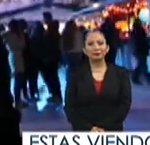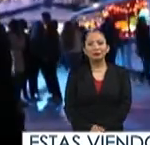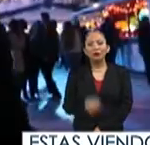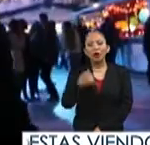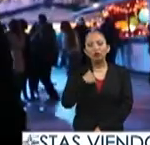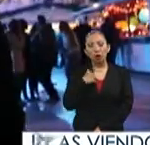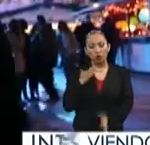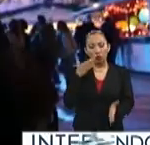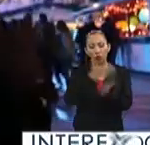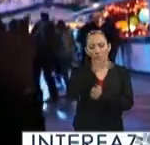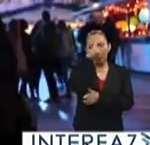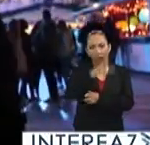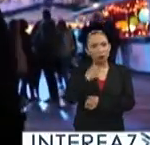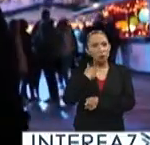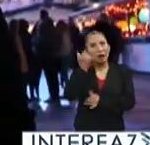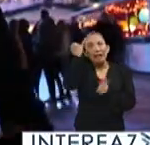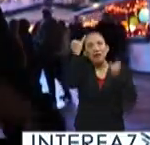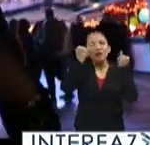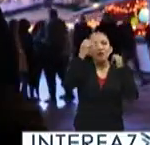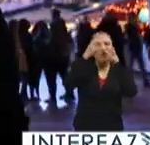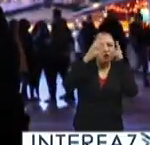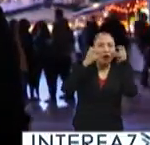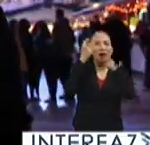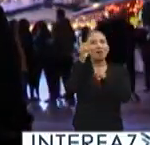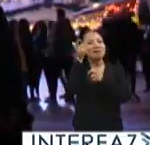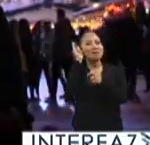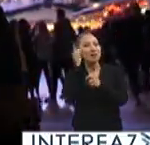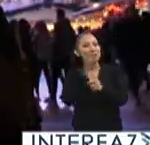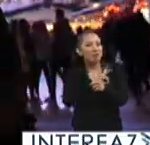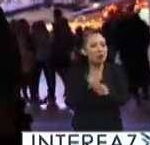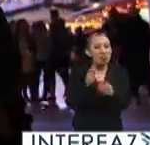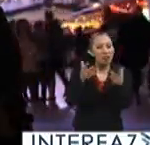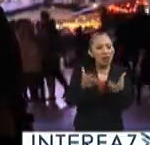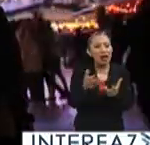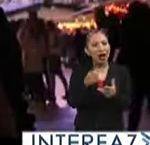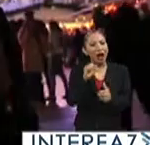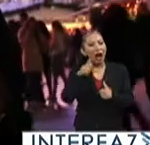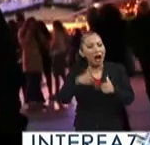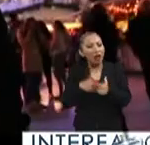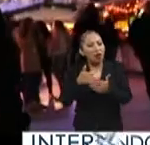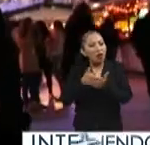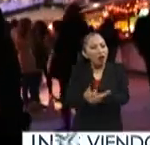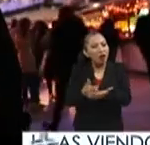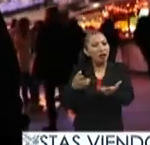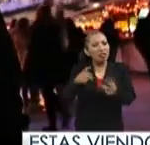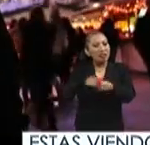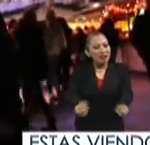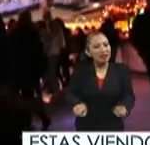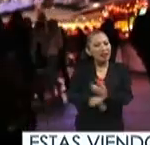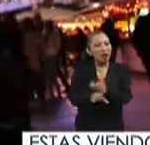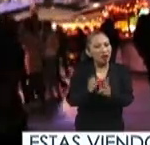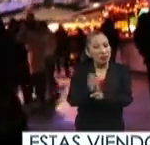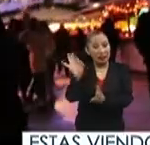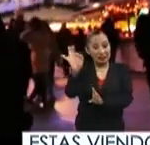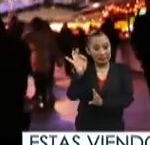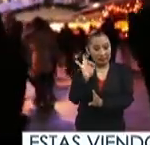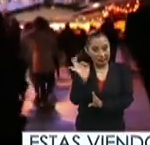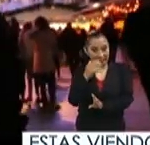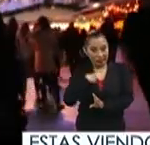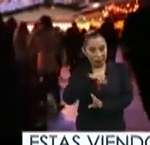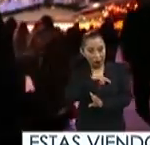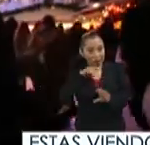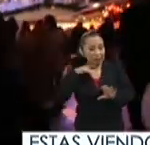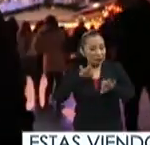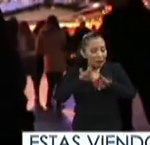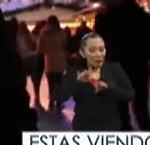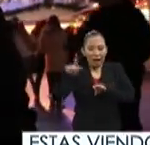Yo voy a regresar a México llena de ilusiones, de esperanzas, de que se puede hacer algo, que podemos hacer cosas distintas, que si